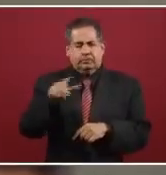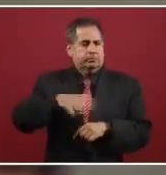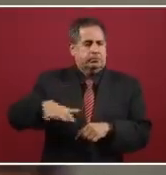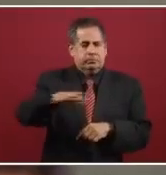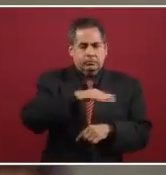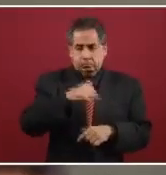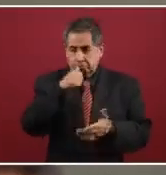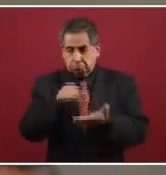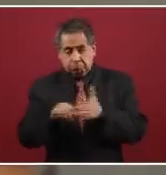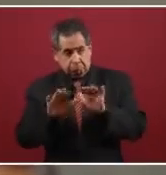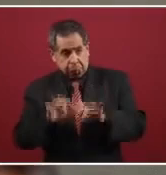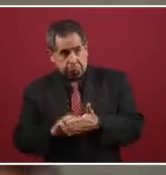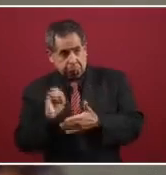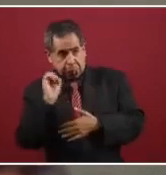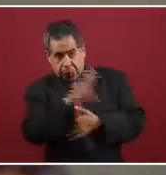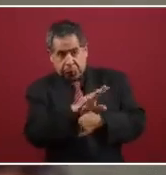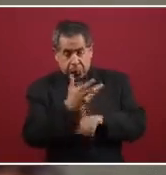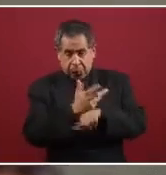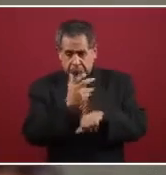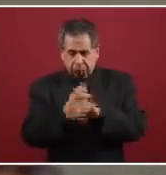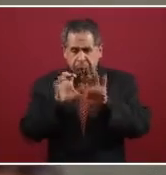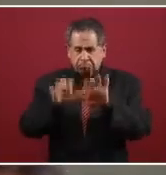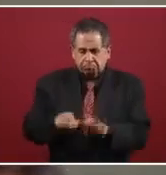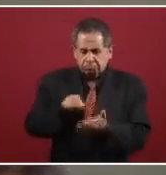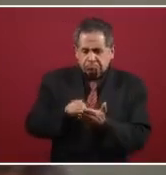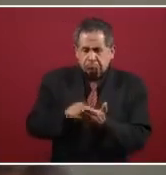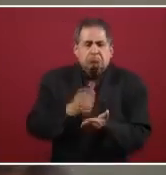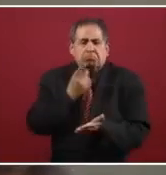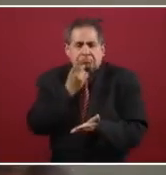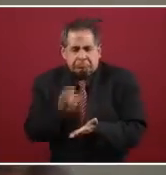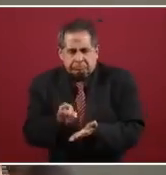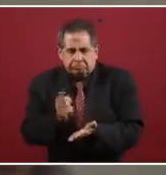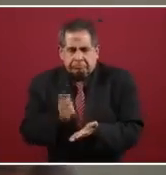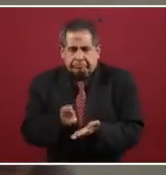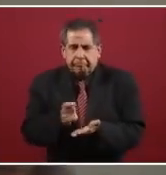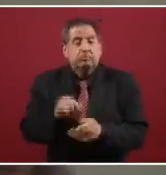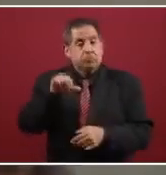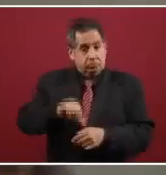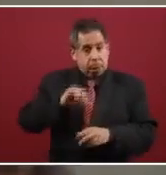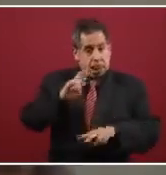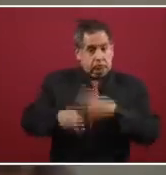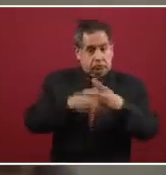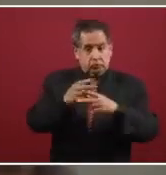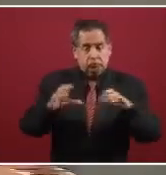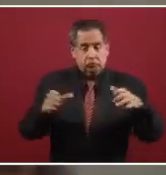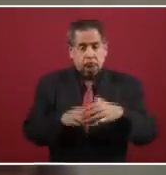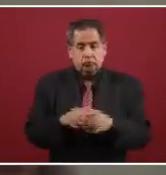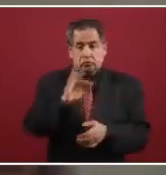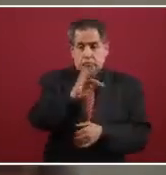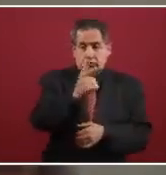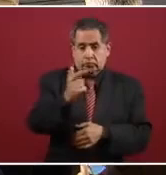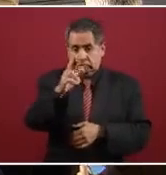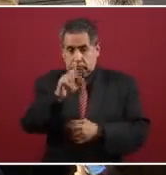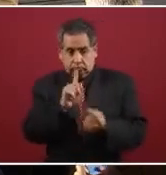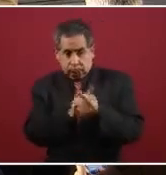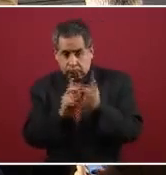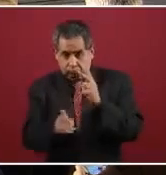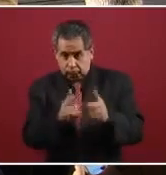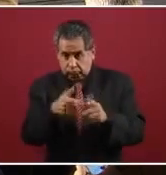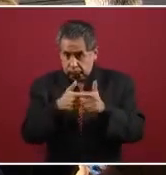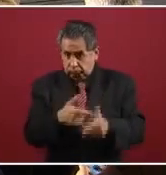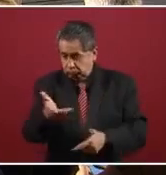al gobierno de Estados Unidos, ¿cuál es su contenido y si va a acudir hoy a la fiscalía para dar seguimiento a este tema?